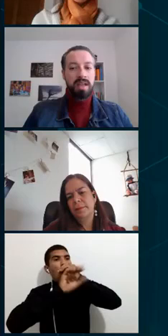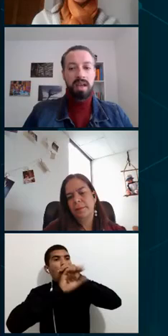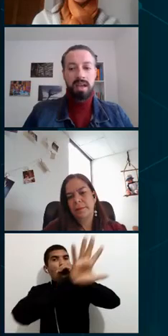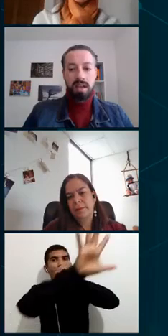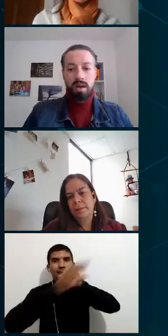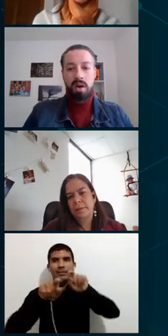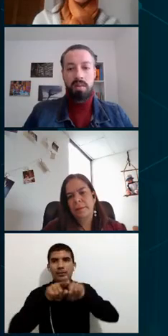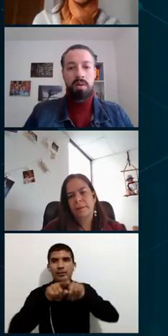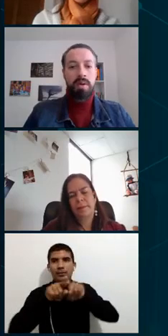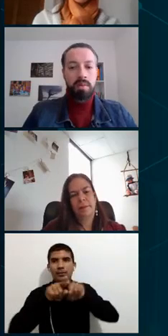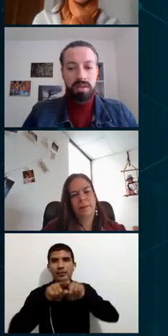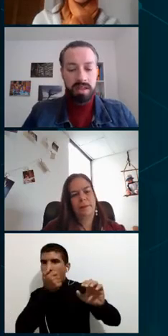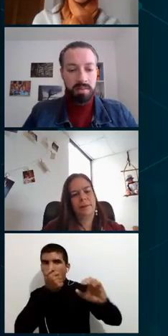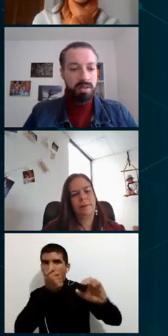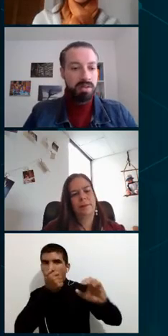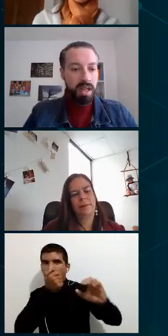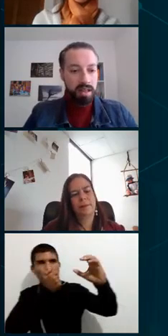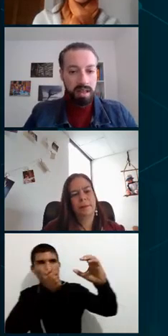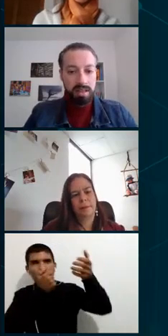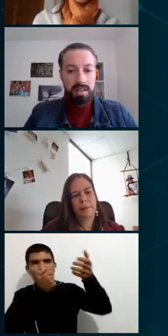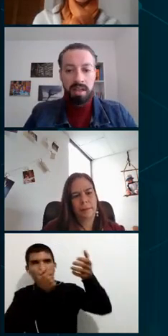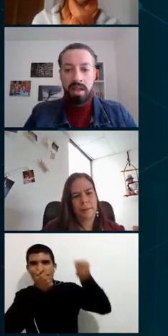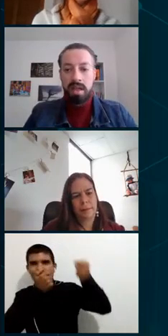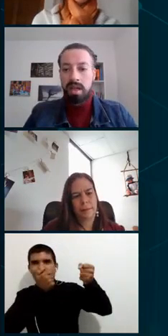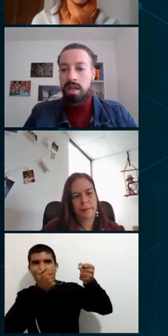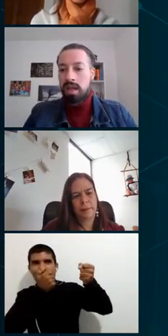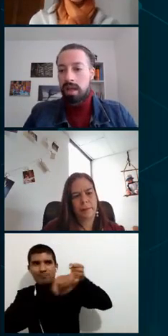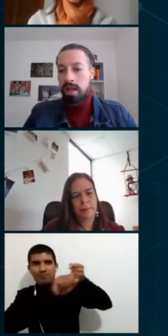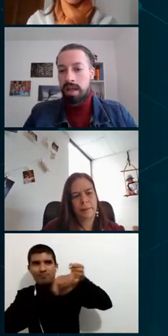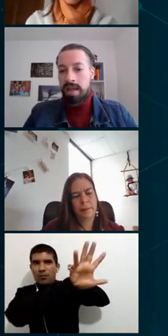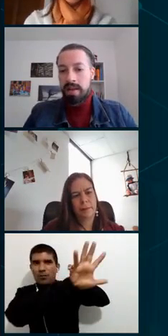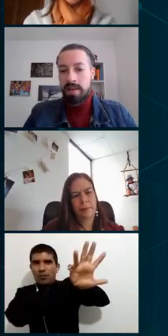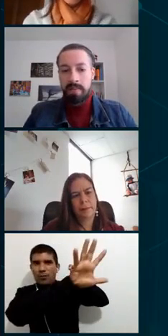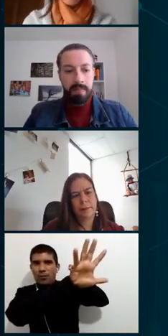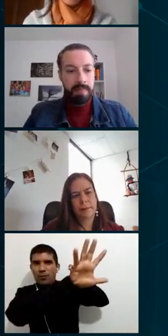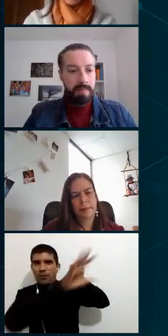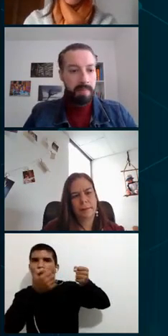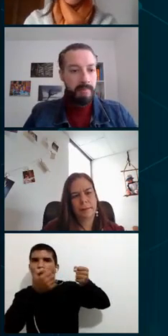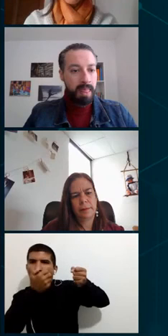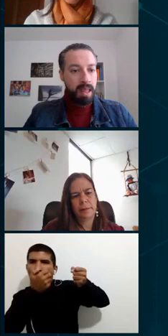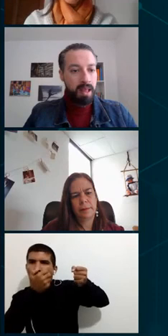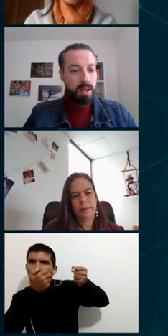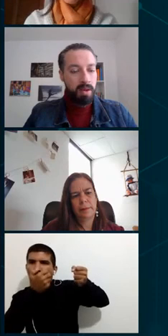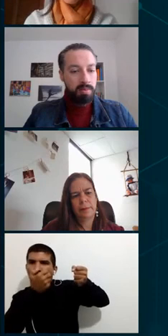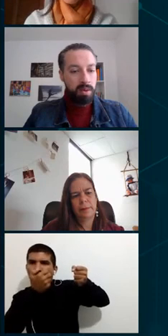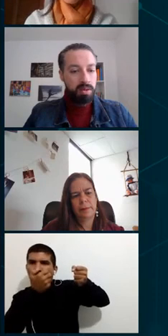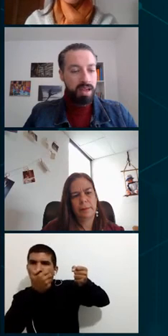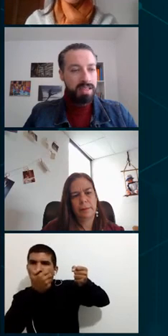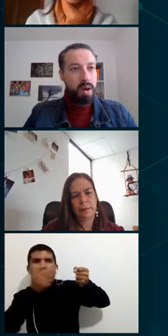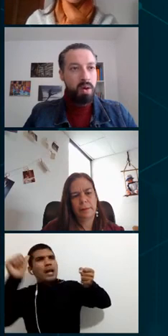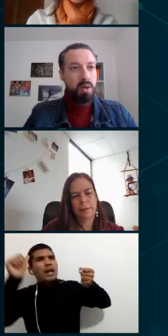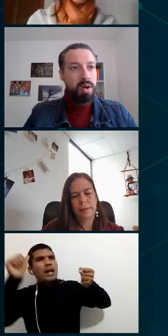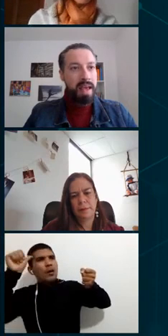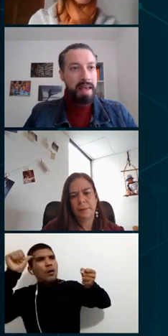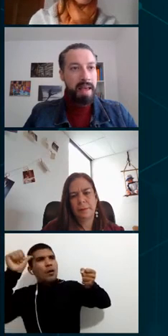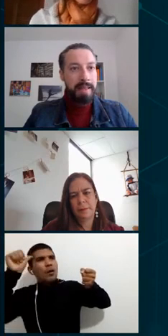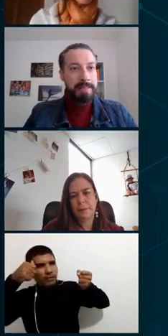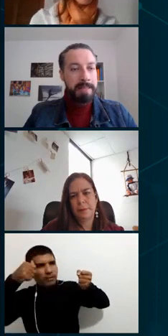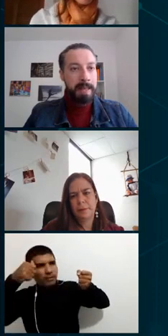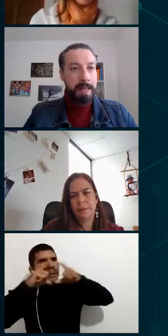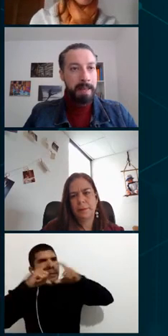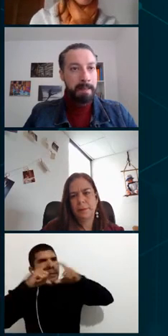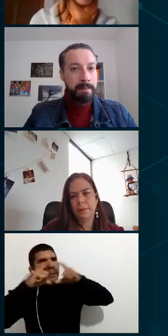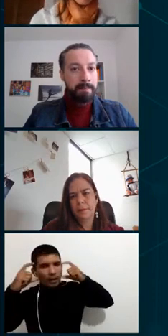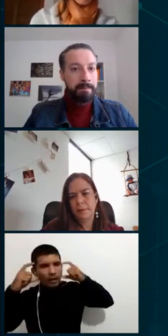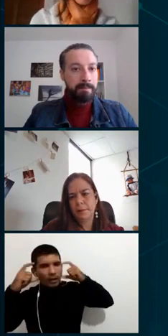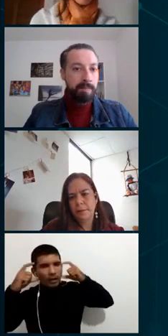poco ahí ese cómo podemos hacer más conscientes. Sí, súper de acuerdo. Otra que se me ocurre